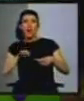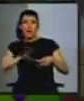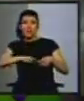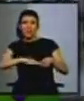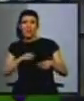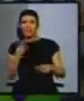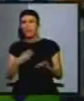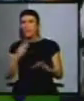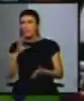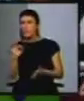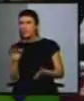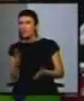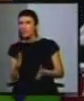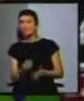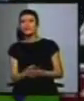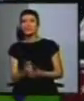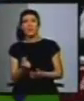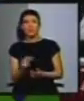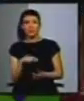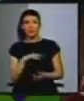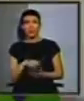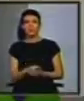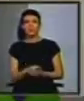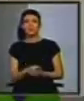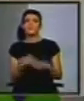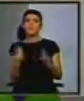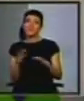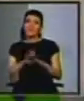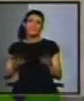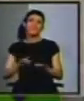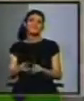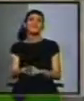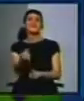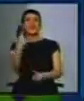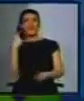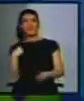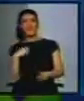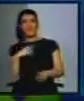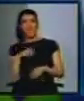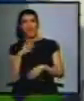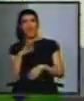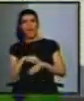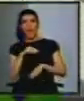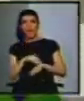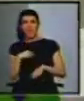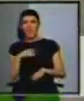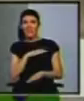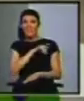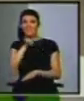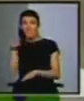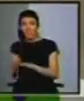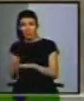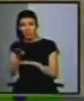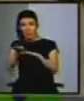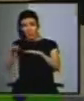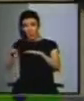pesos. Y es hora de regresar a Arica. Vemos el estacionamiento que ahora está repleto de autos